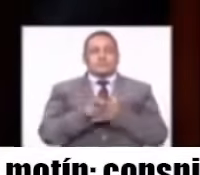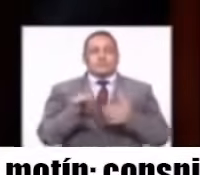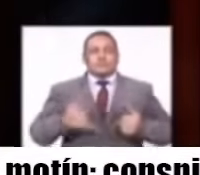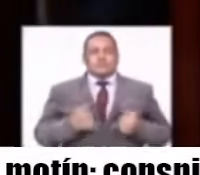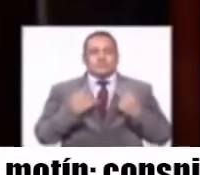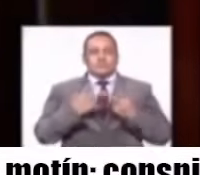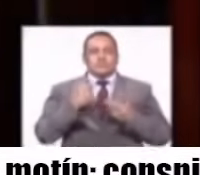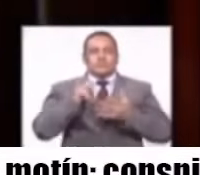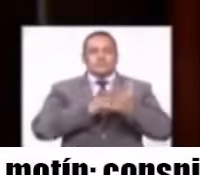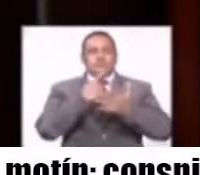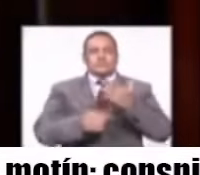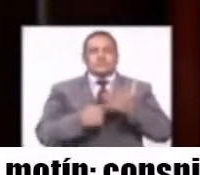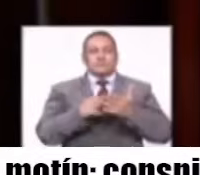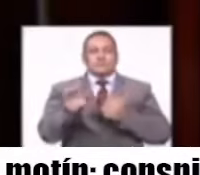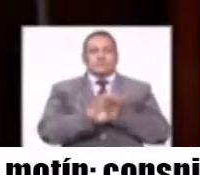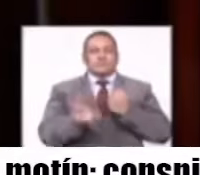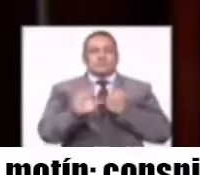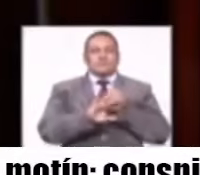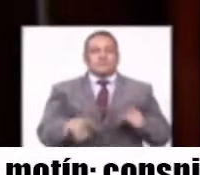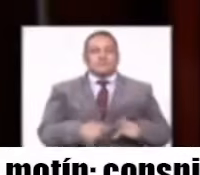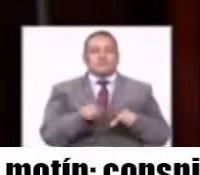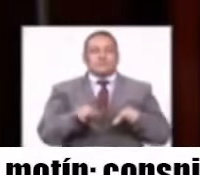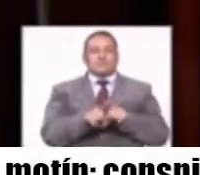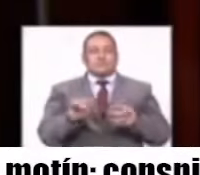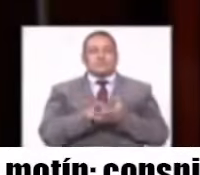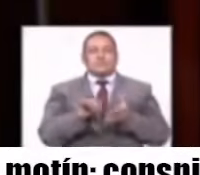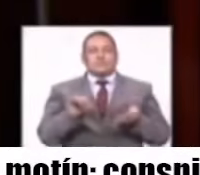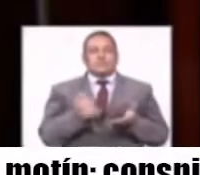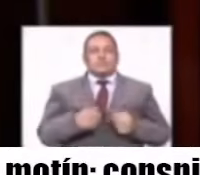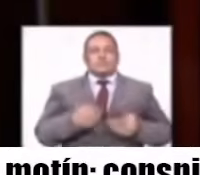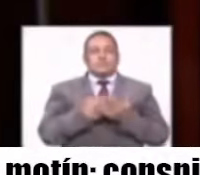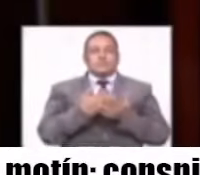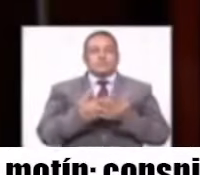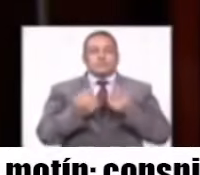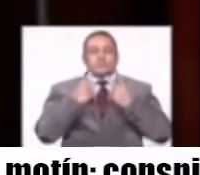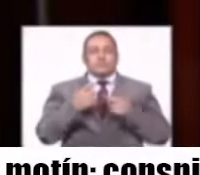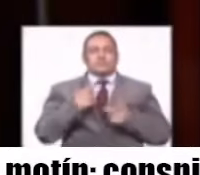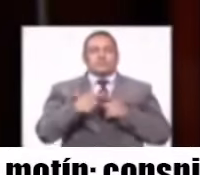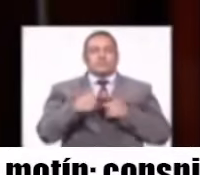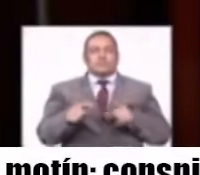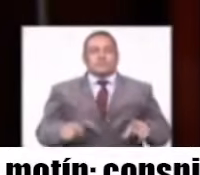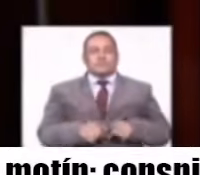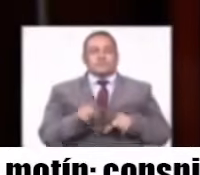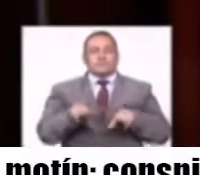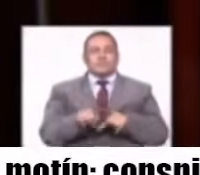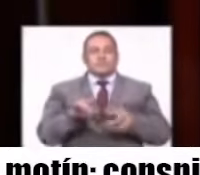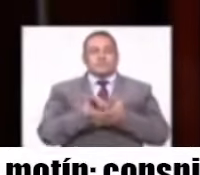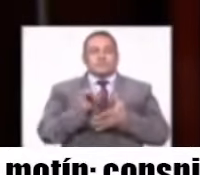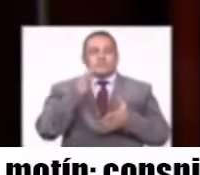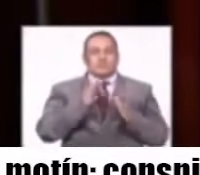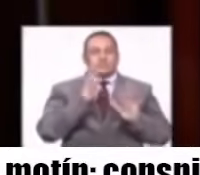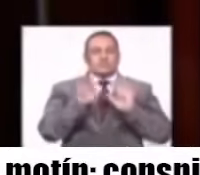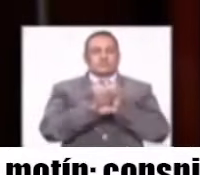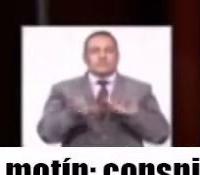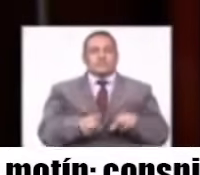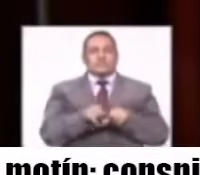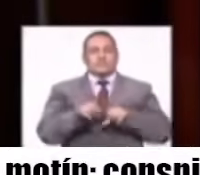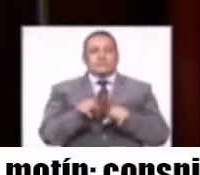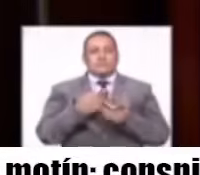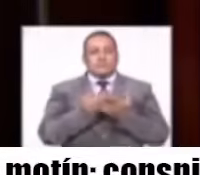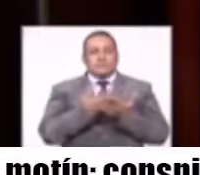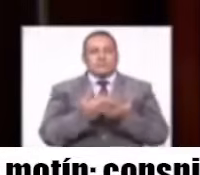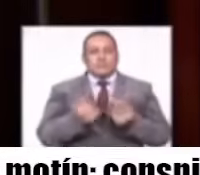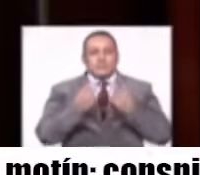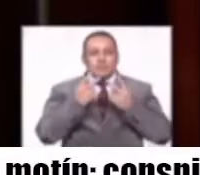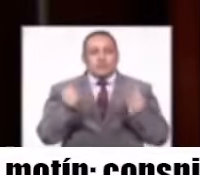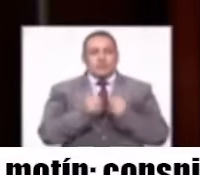de imputación y defensa, así como de la presentación de los medios probatorios que estimasen pertinentes y habiéndose determinado